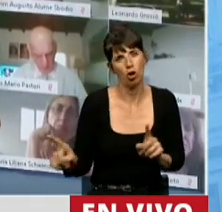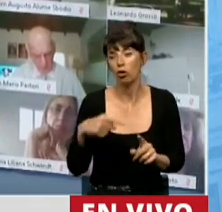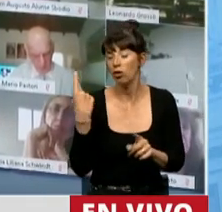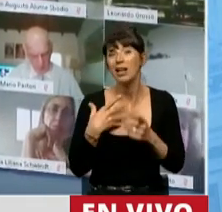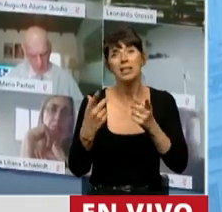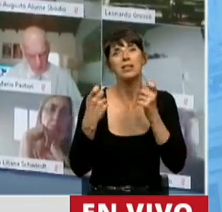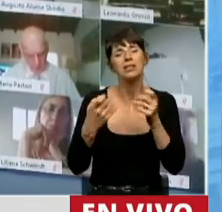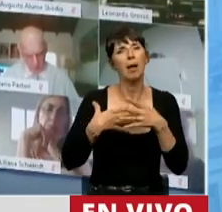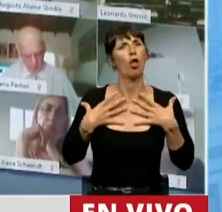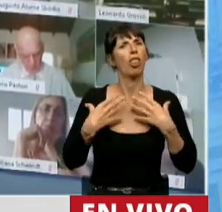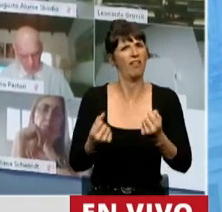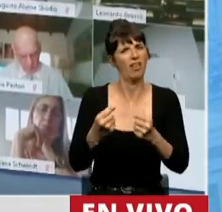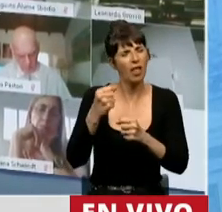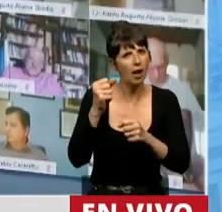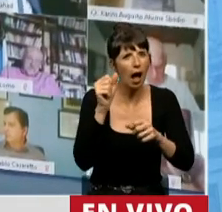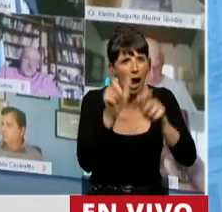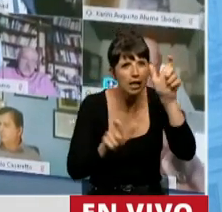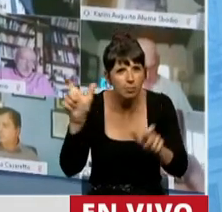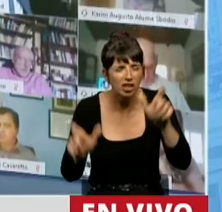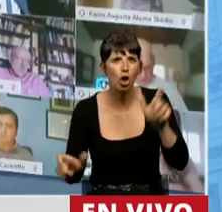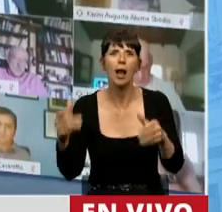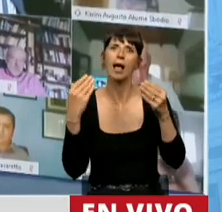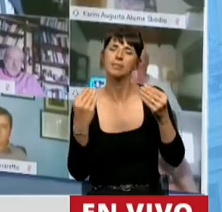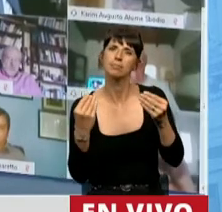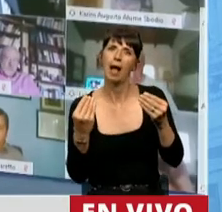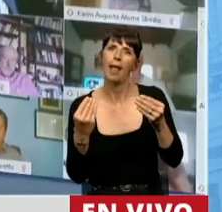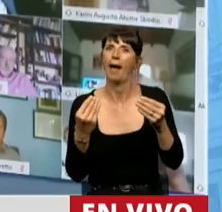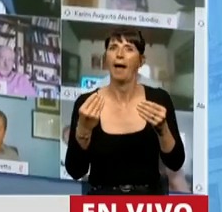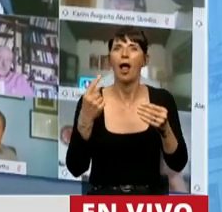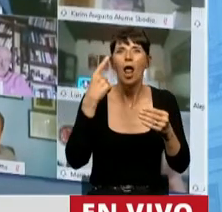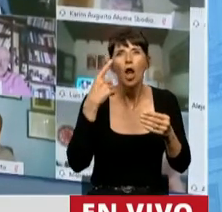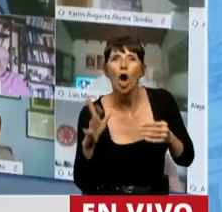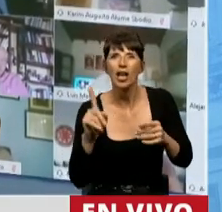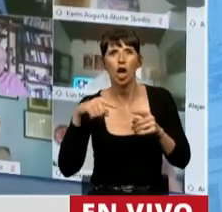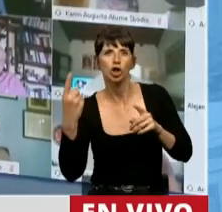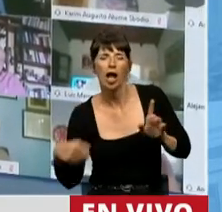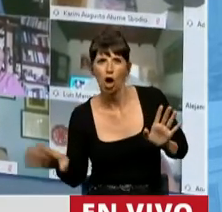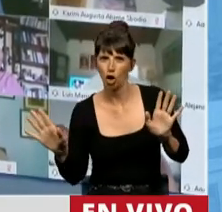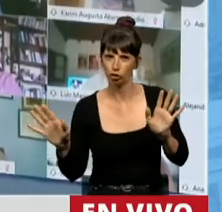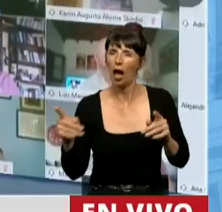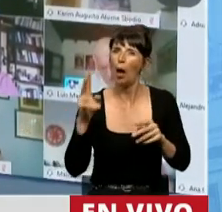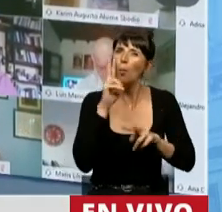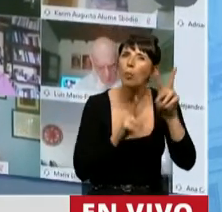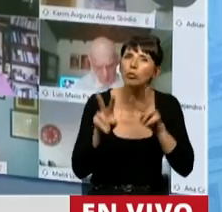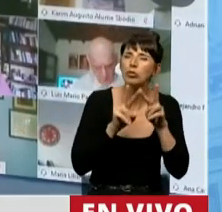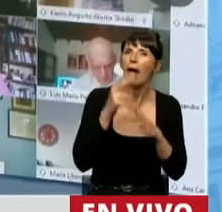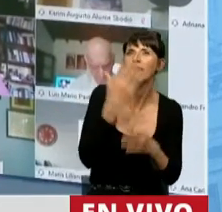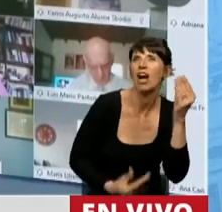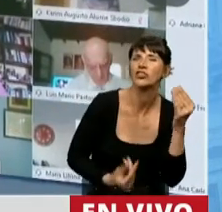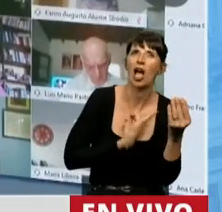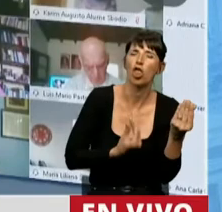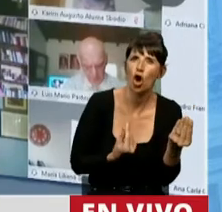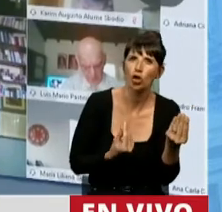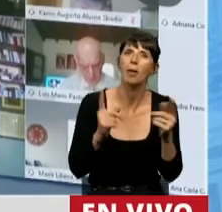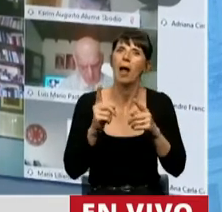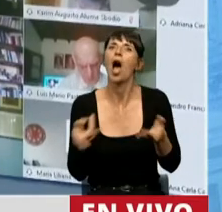defensa ciudadana, podría decir, para no caer en engaños, detectar los ingredientes de las fórmulas fallidas y no volver a caer en